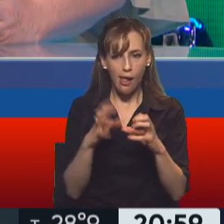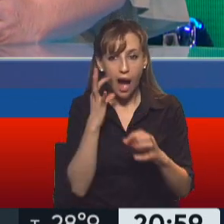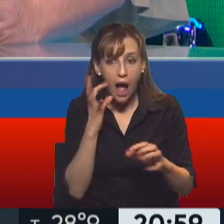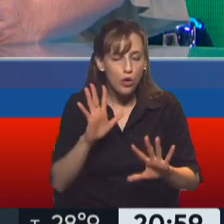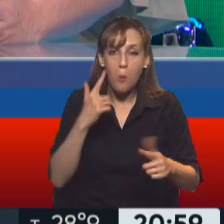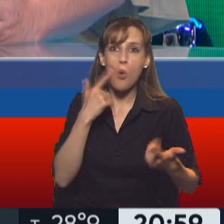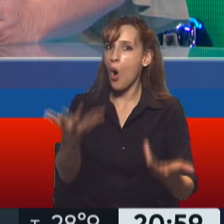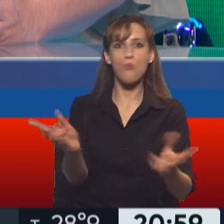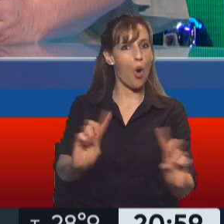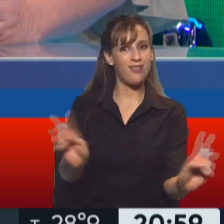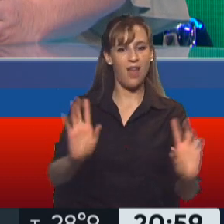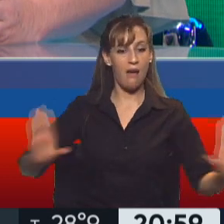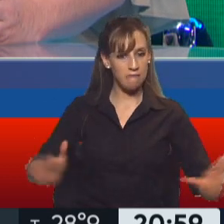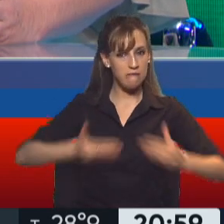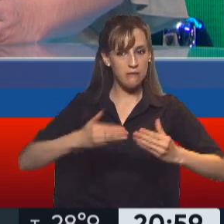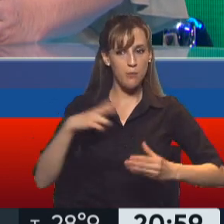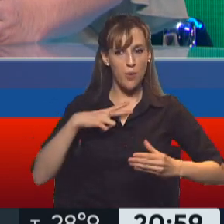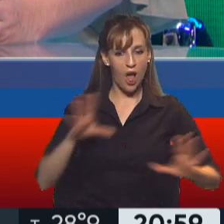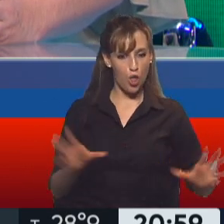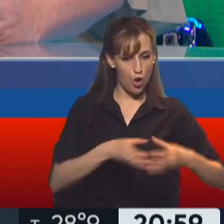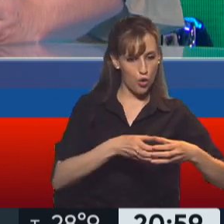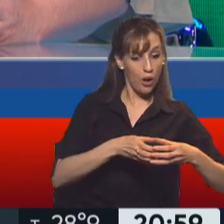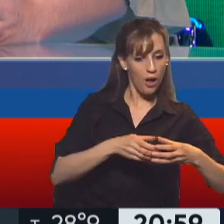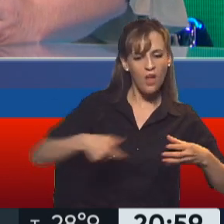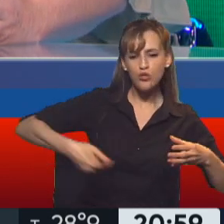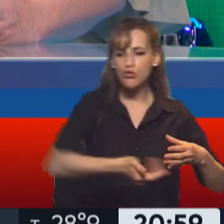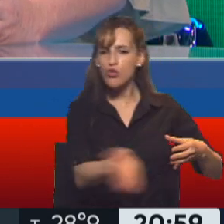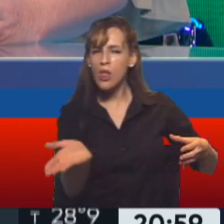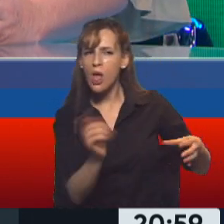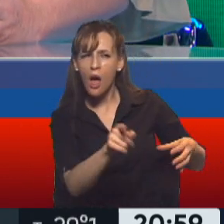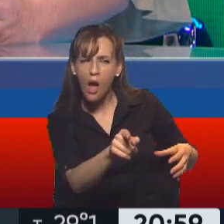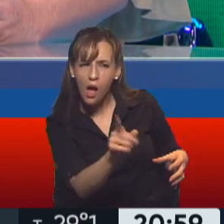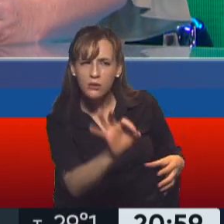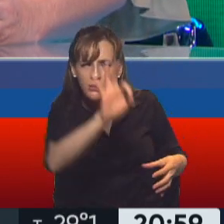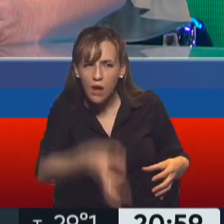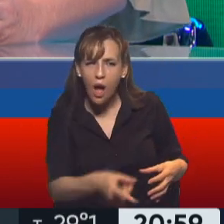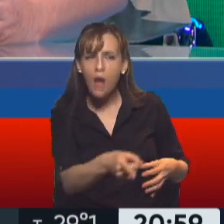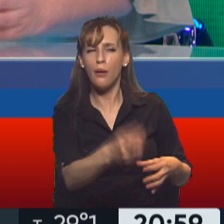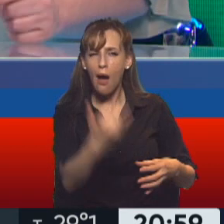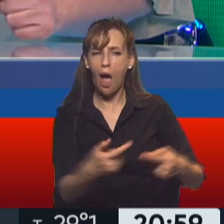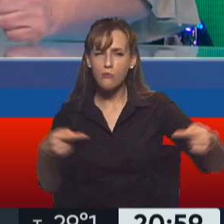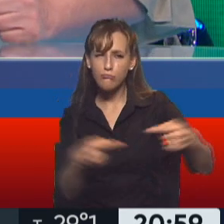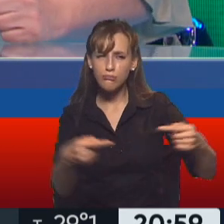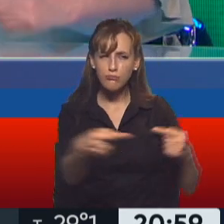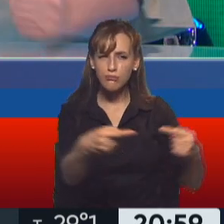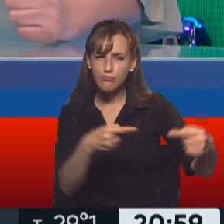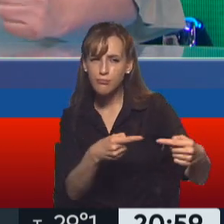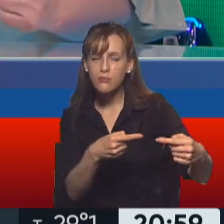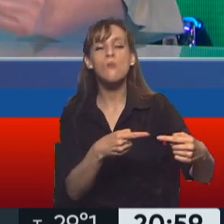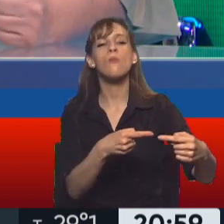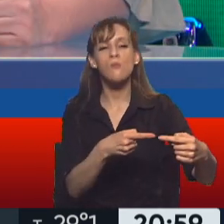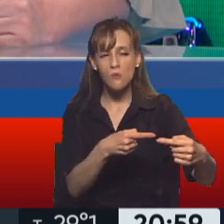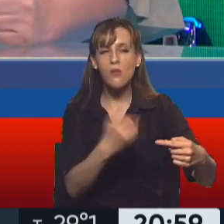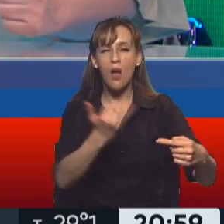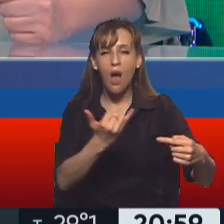presidente de la Corte Suprema. Esto hizo que la sociedad se involucrara más, que todos escucháramos más de quiebres, de internas, que de zancadillas